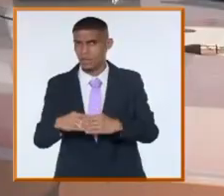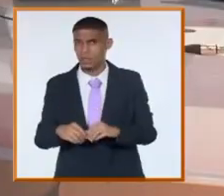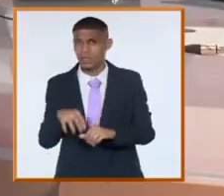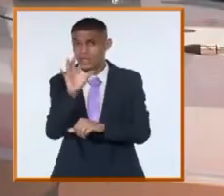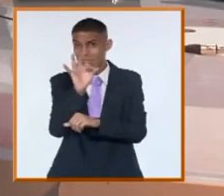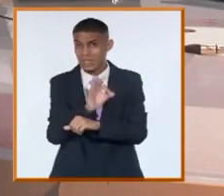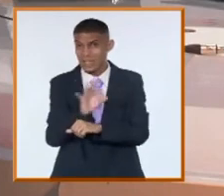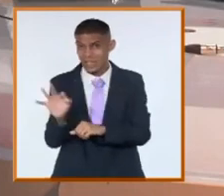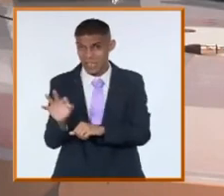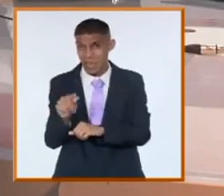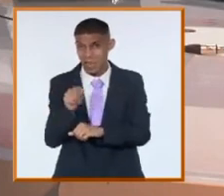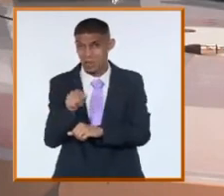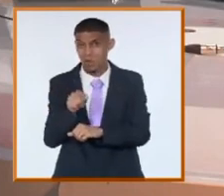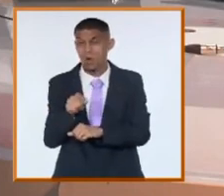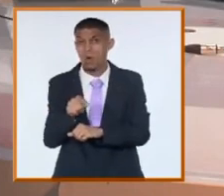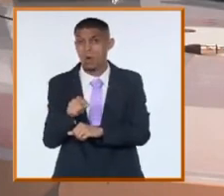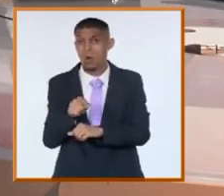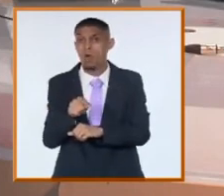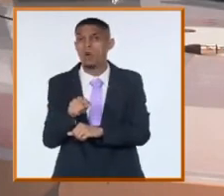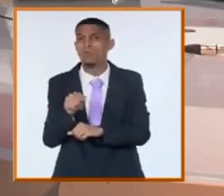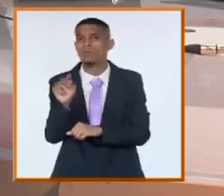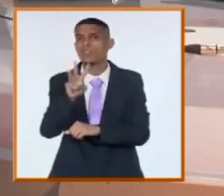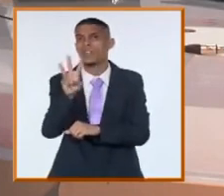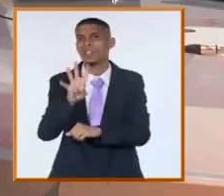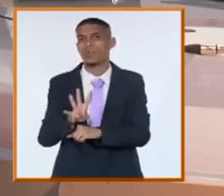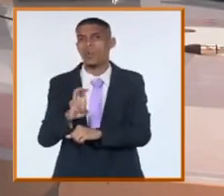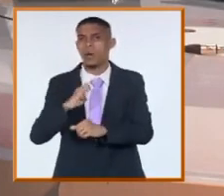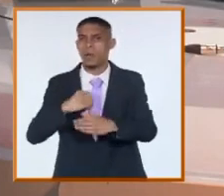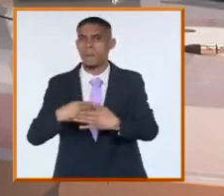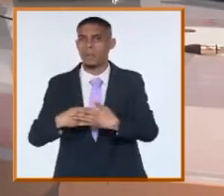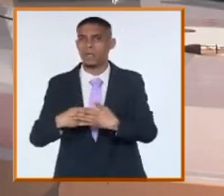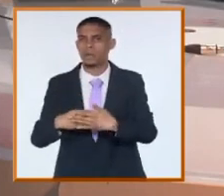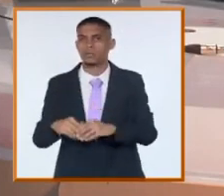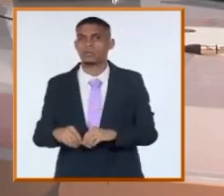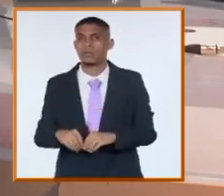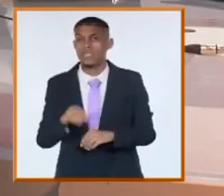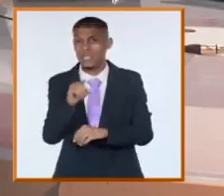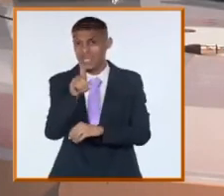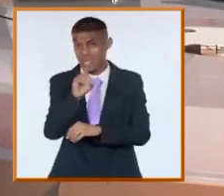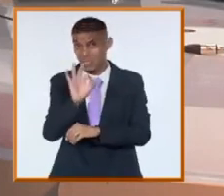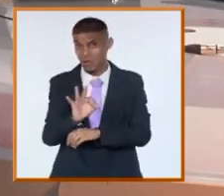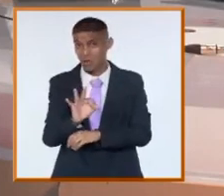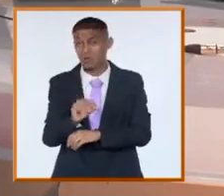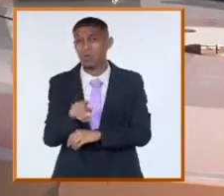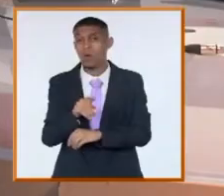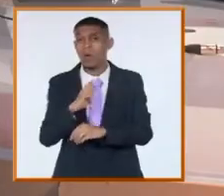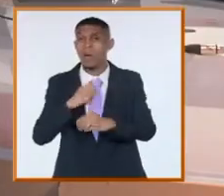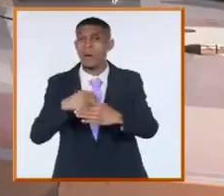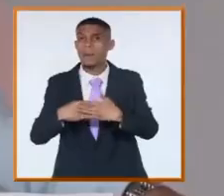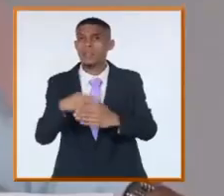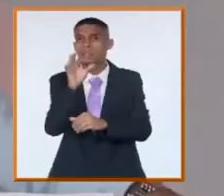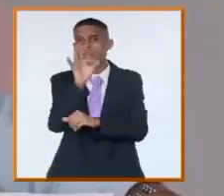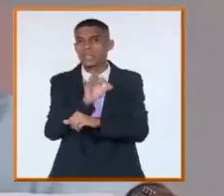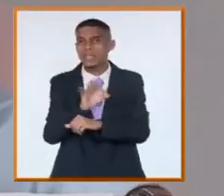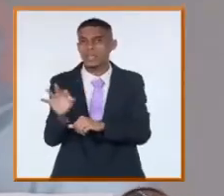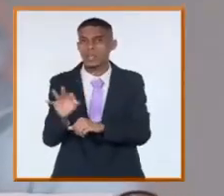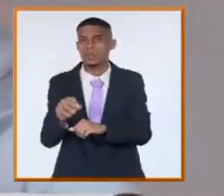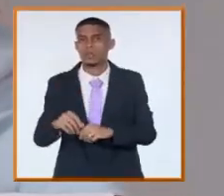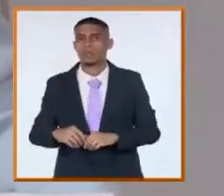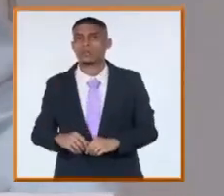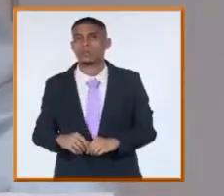ingeniería tiene 34 empresas 18 de ellas son de empresas de diseño